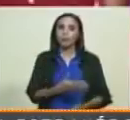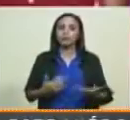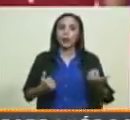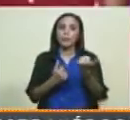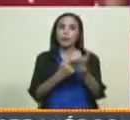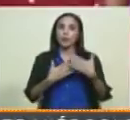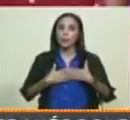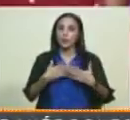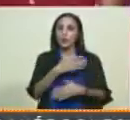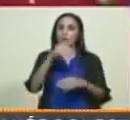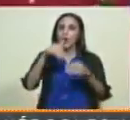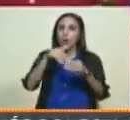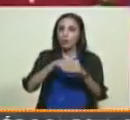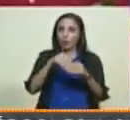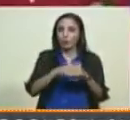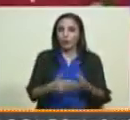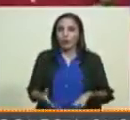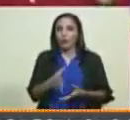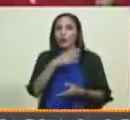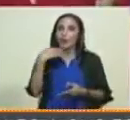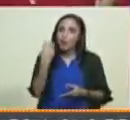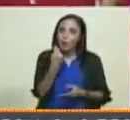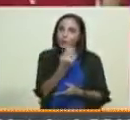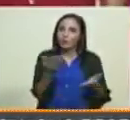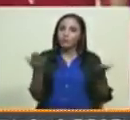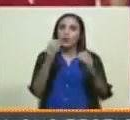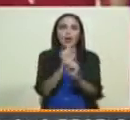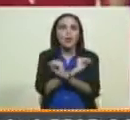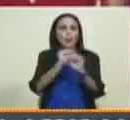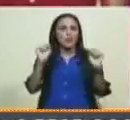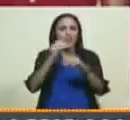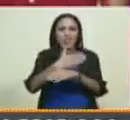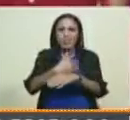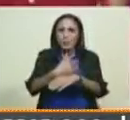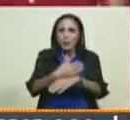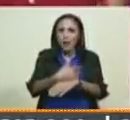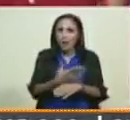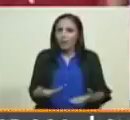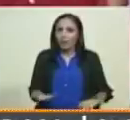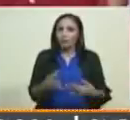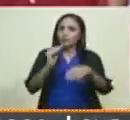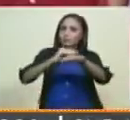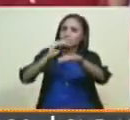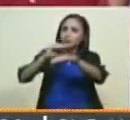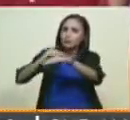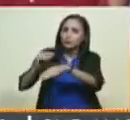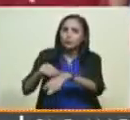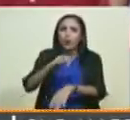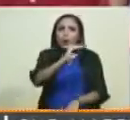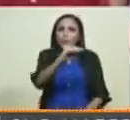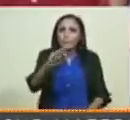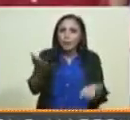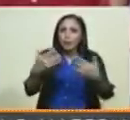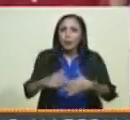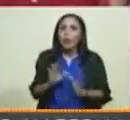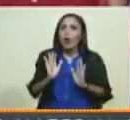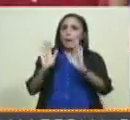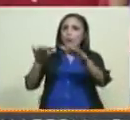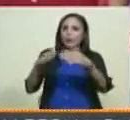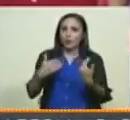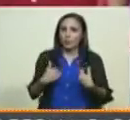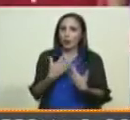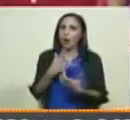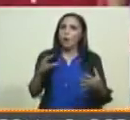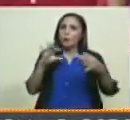juventud, tempranito, y da el ejemplo. Llamo a la juventud a unirse